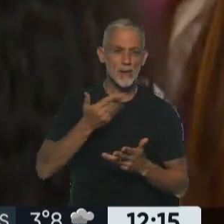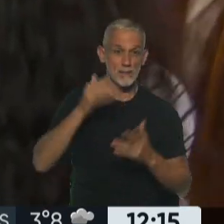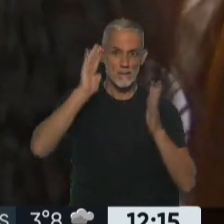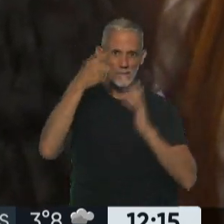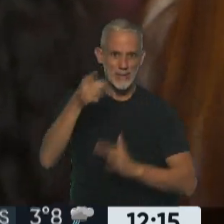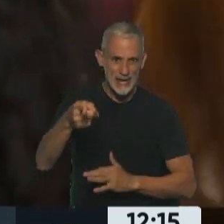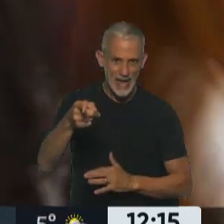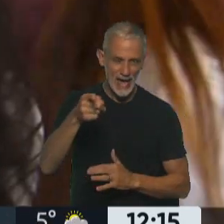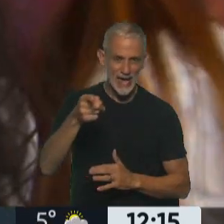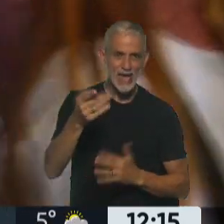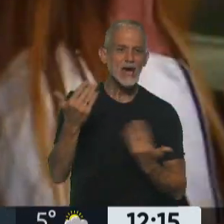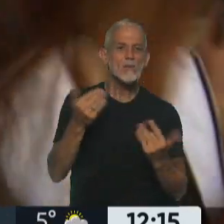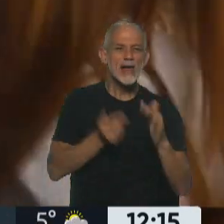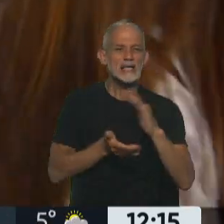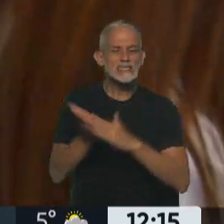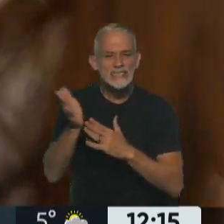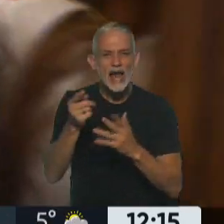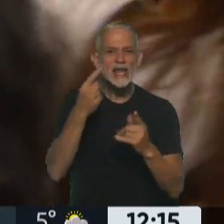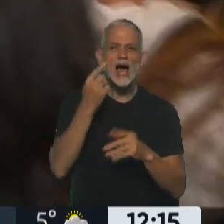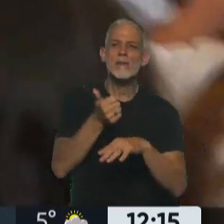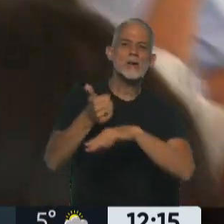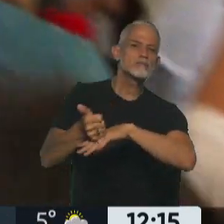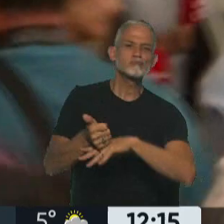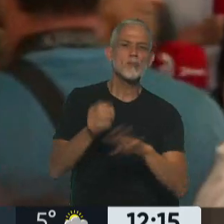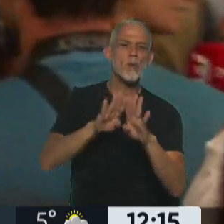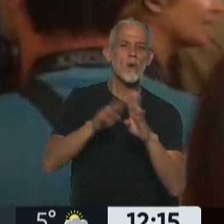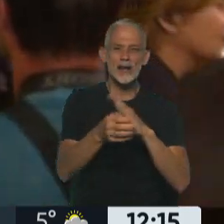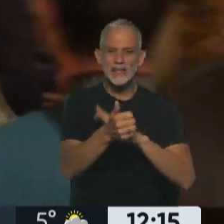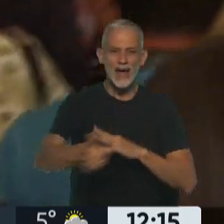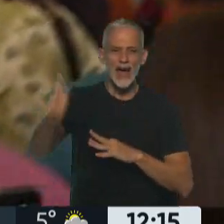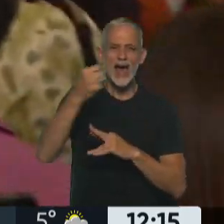Javier Milei, pueda salir de esta puerta del Hotel Libertador.